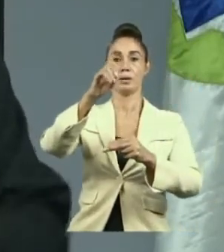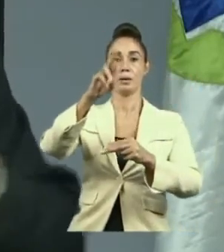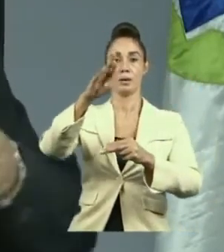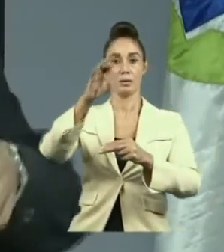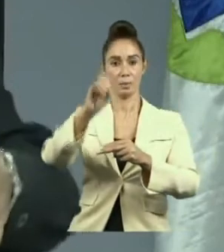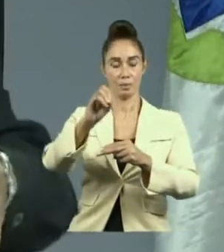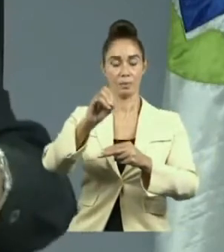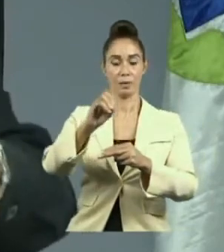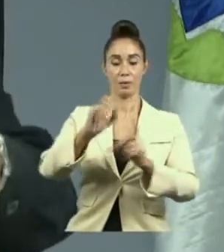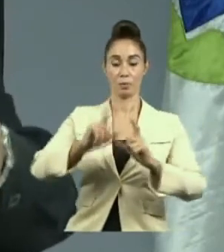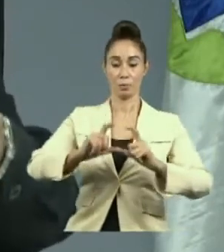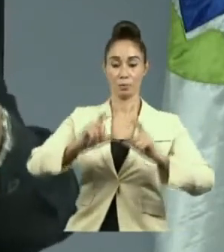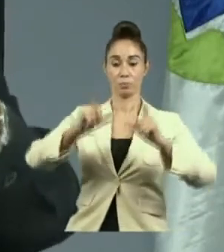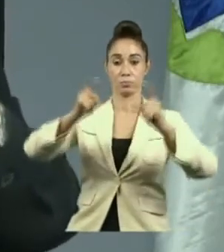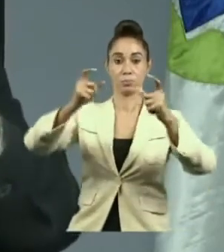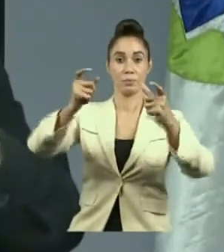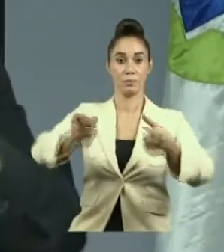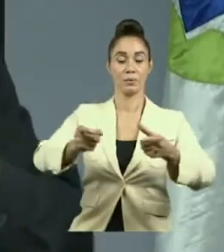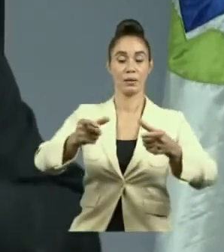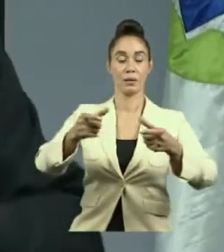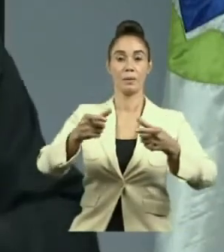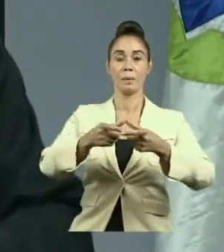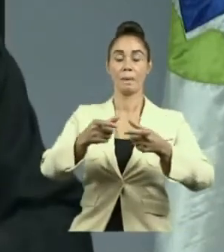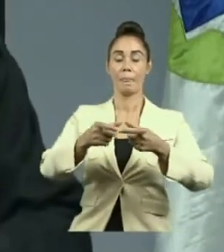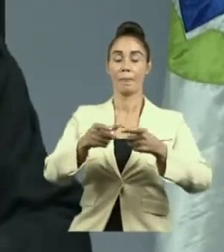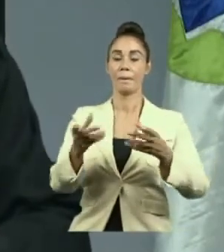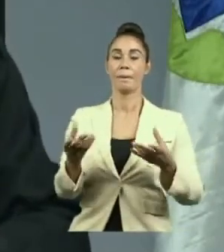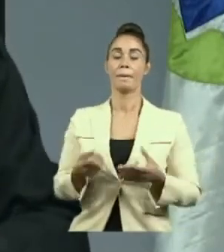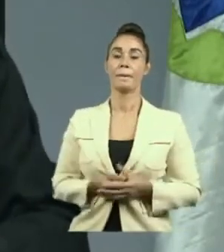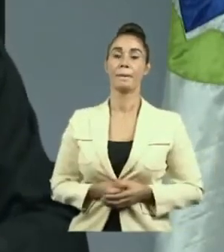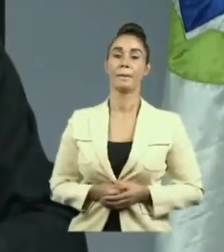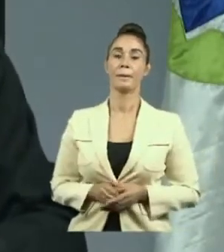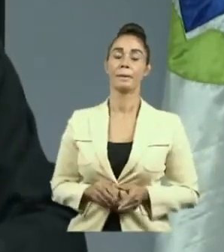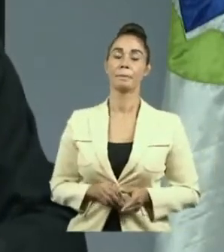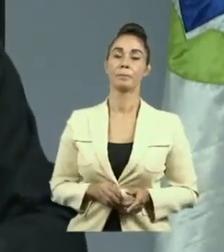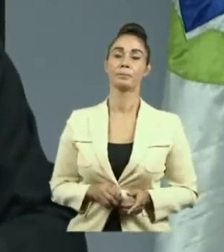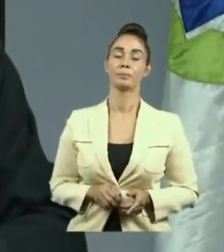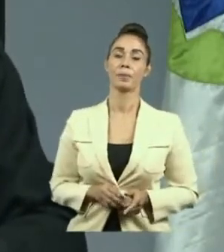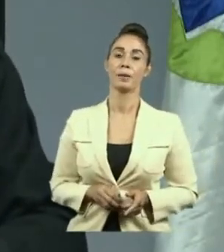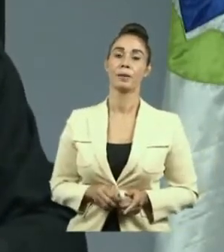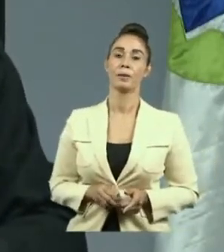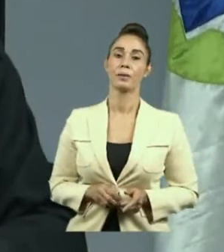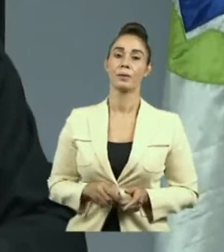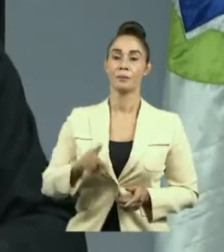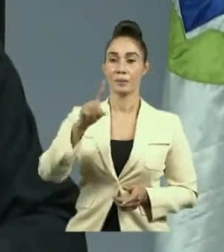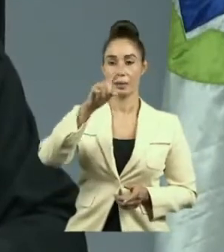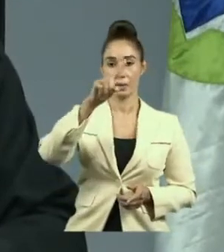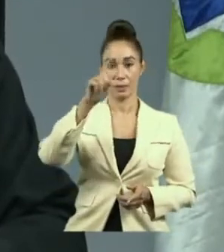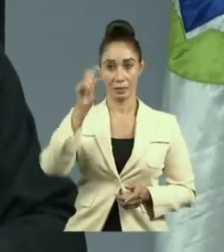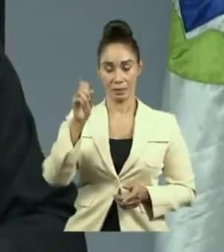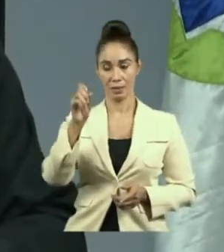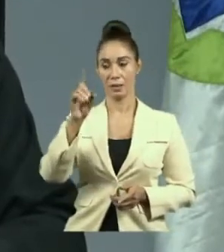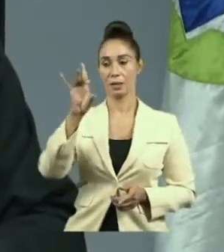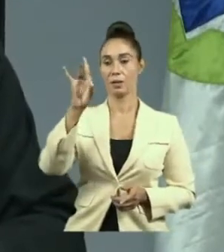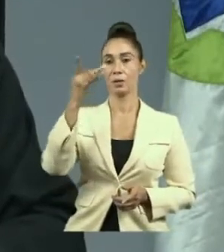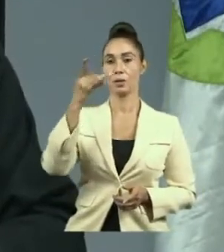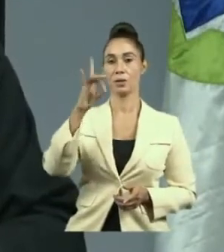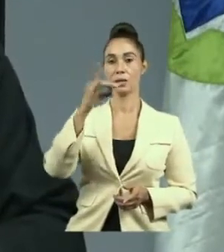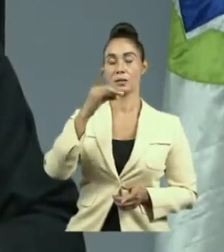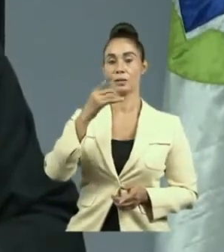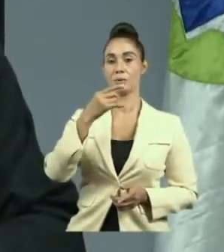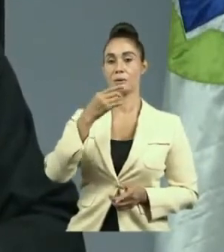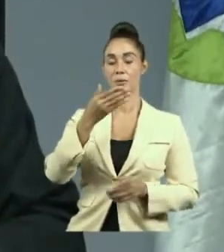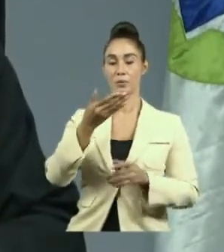de una donación consistente en 119 termómetros